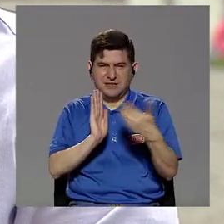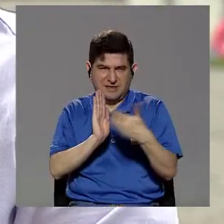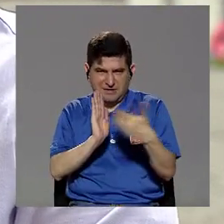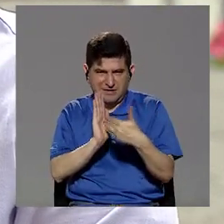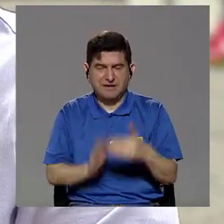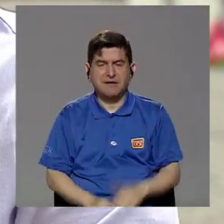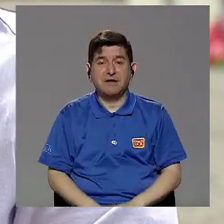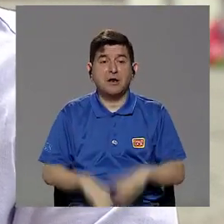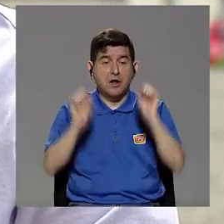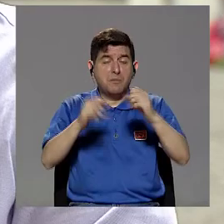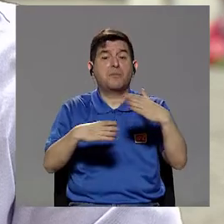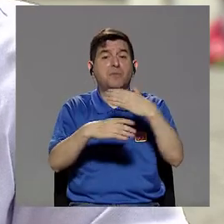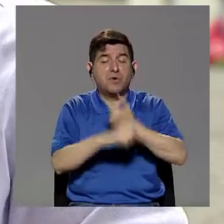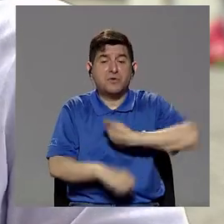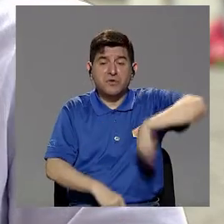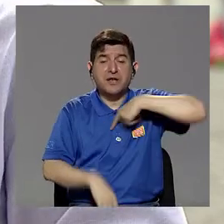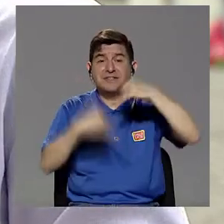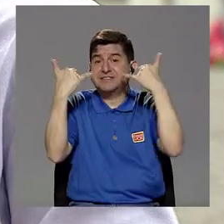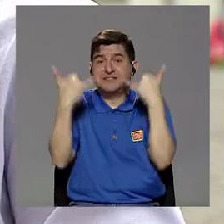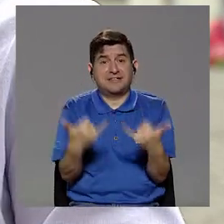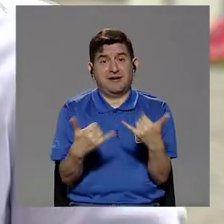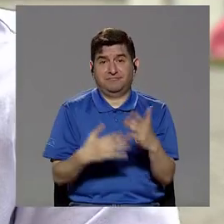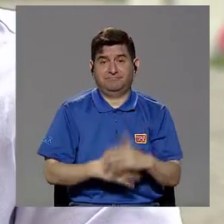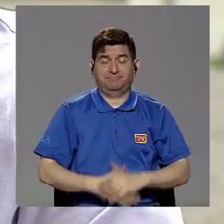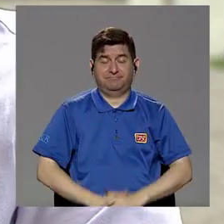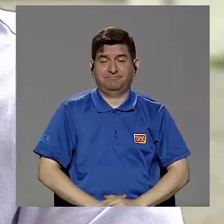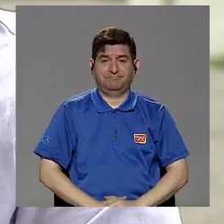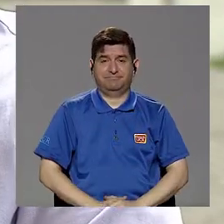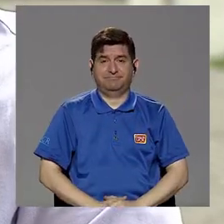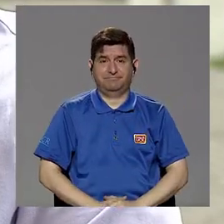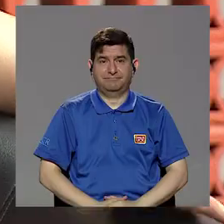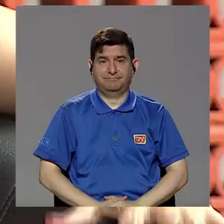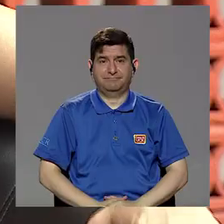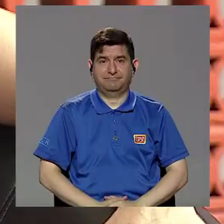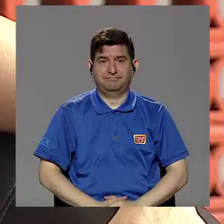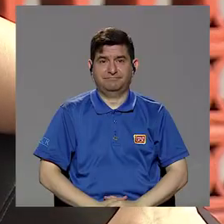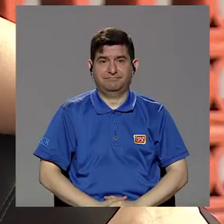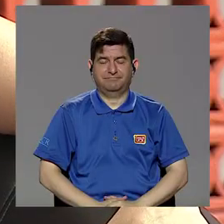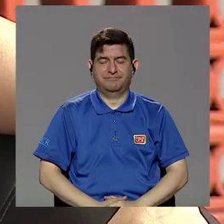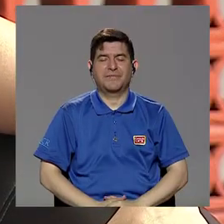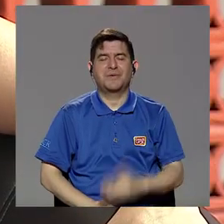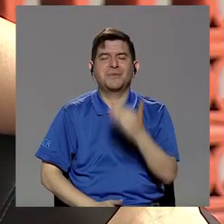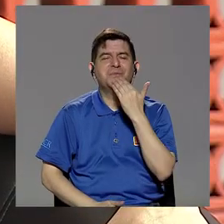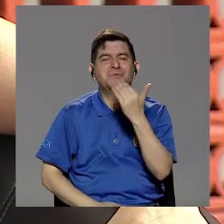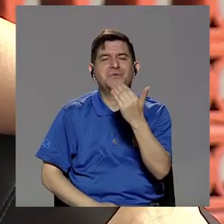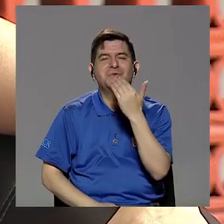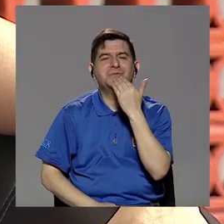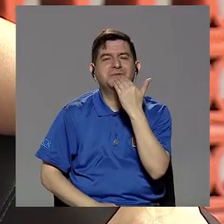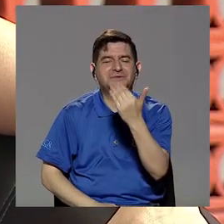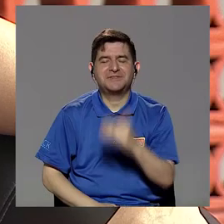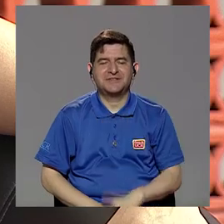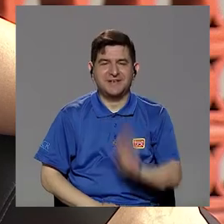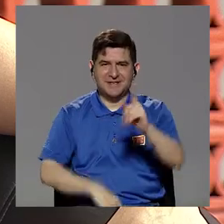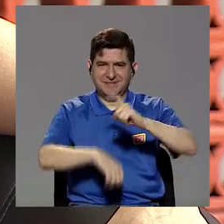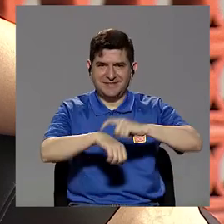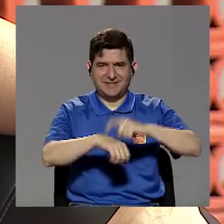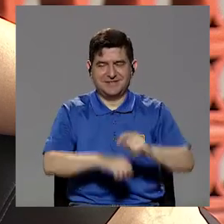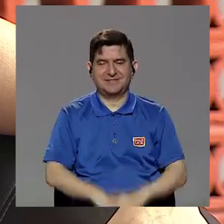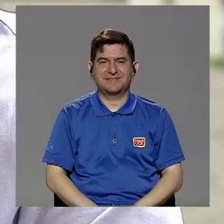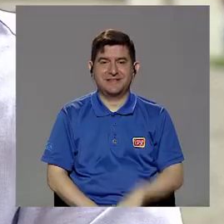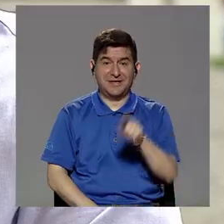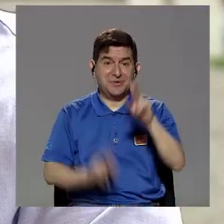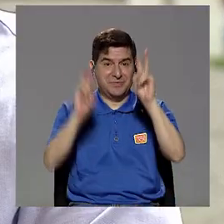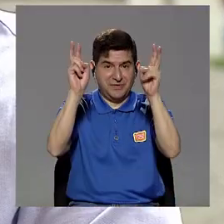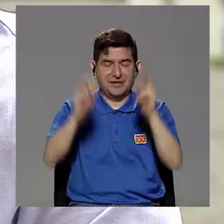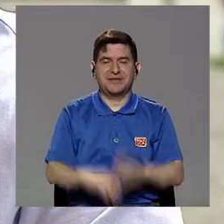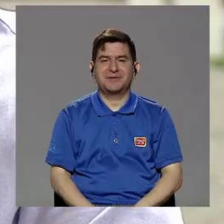vamos a tener. Entonces son las cosas que podemos hacer de ya. Uh-huh. Están al alcance. Correcto. Doctor, muchísimas gracias por su tiempo. Con muchísimo